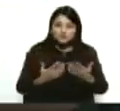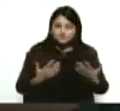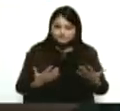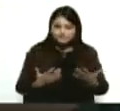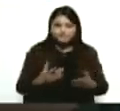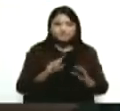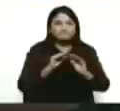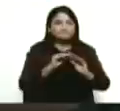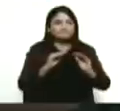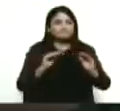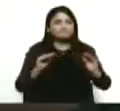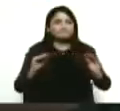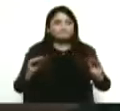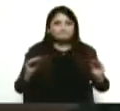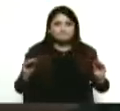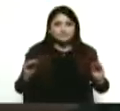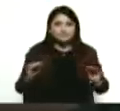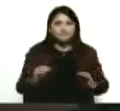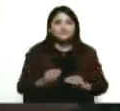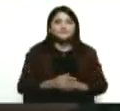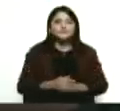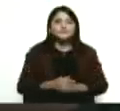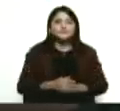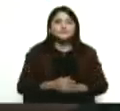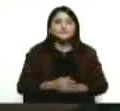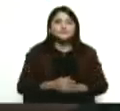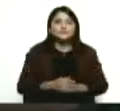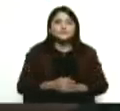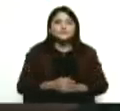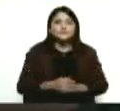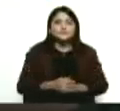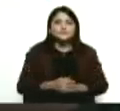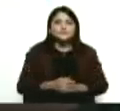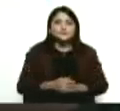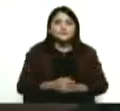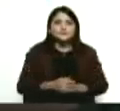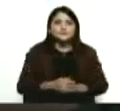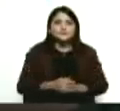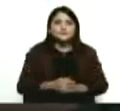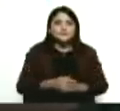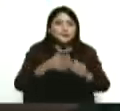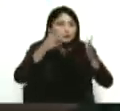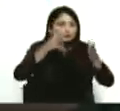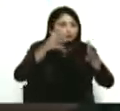esto. Llevamos un proceso, hemos orientado a las diputadas y diputados